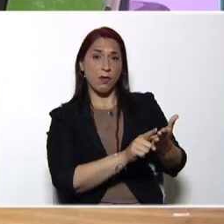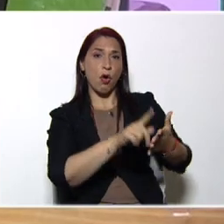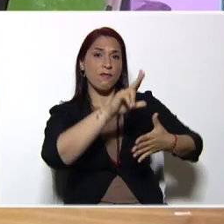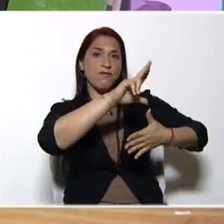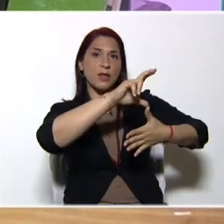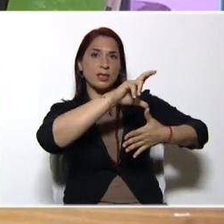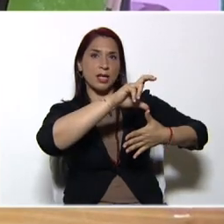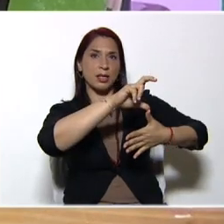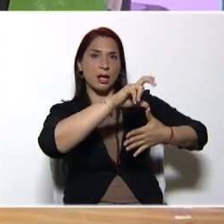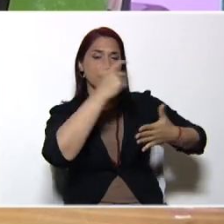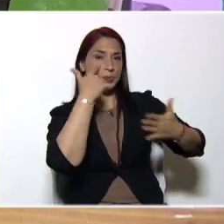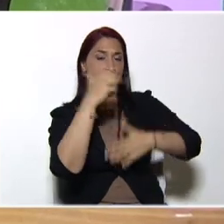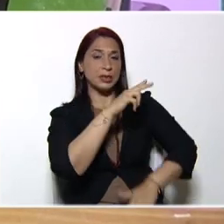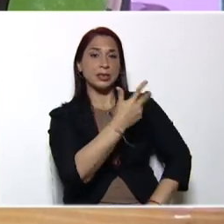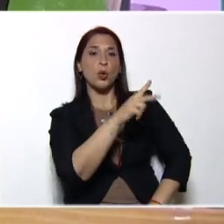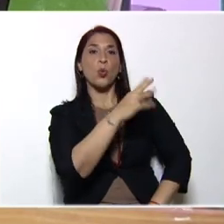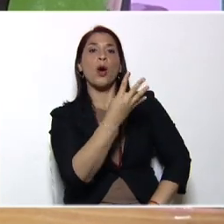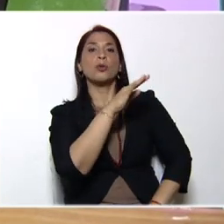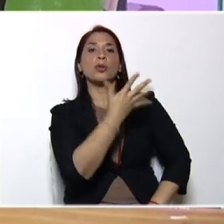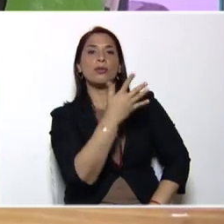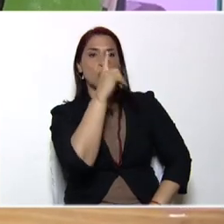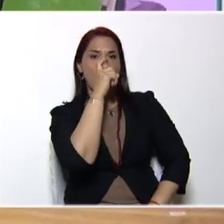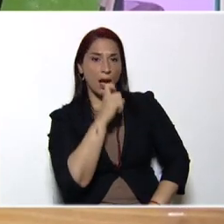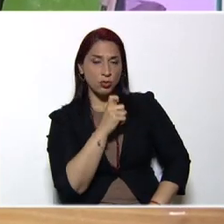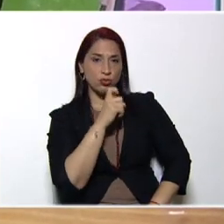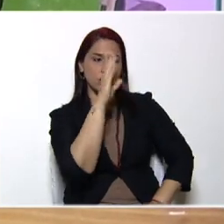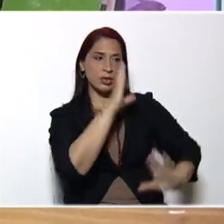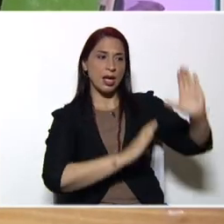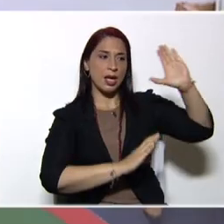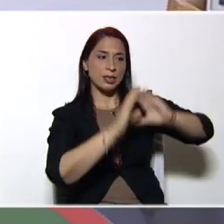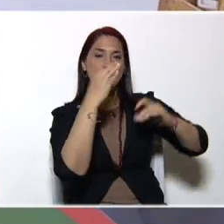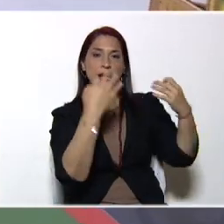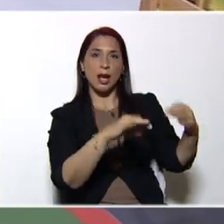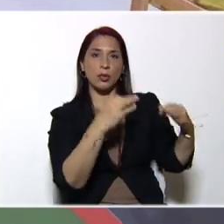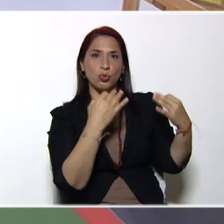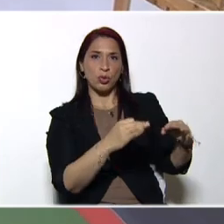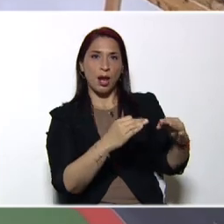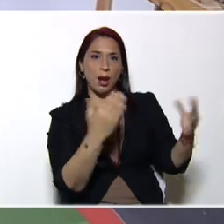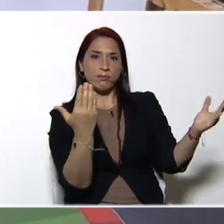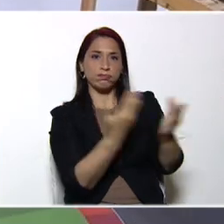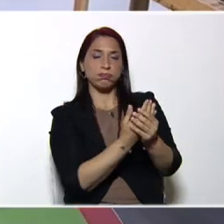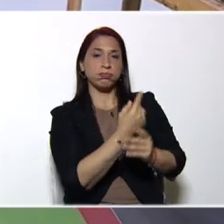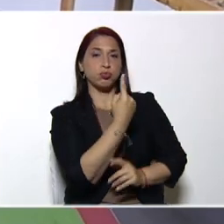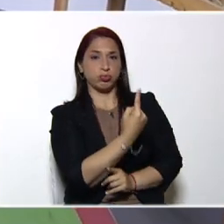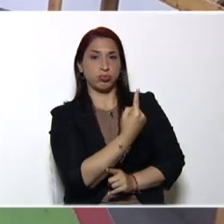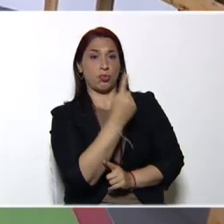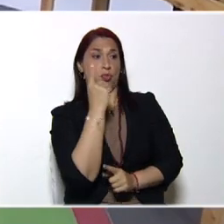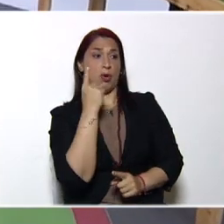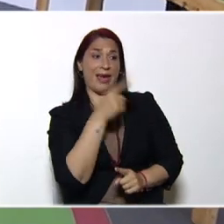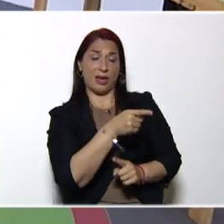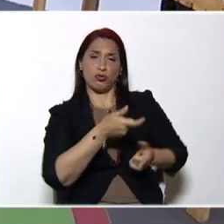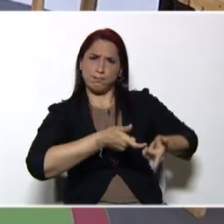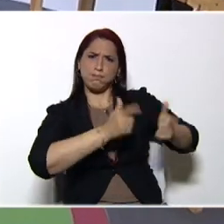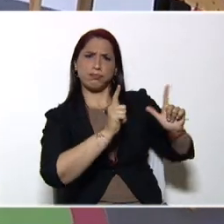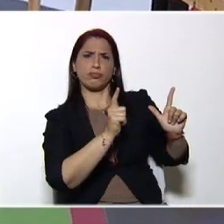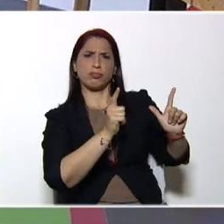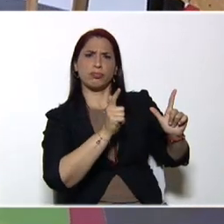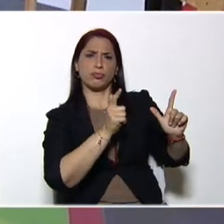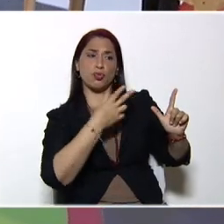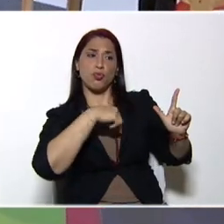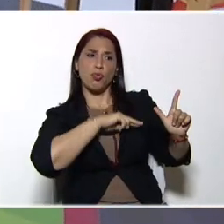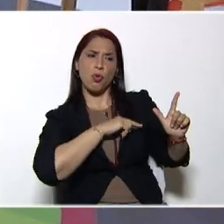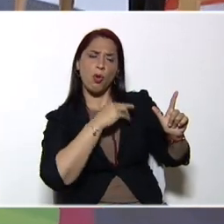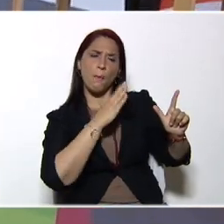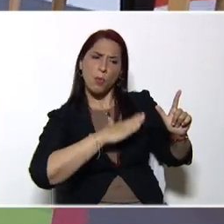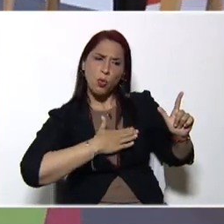Bicentenario de tercero, cuarto y quinto año de Ciencias Naturales en su tomo 1. ¿Ok? Eso es lo que nos va a permitir a